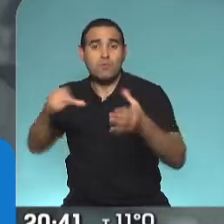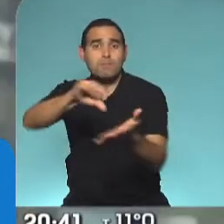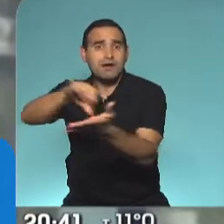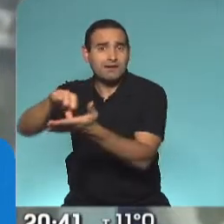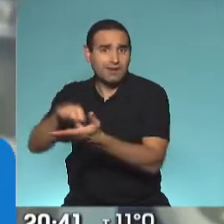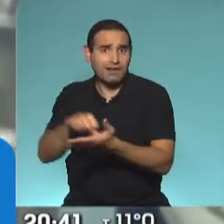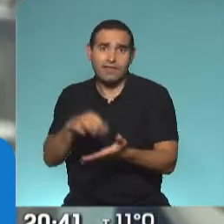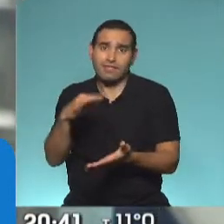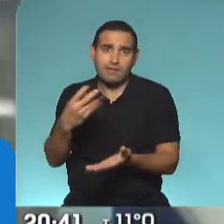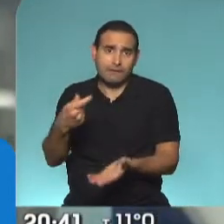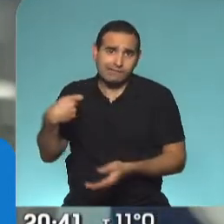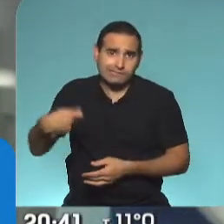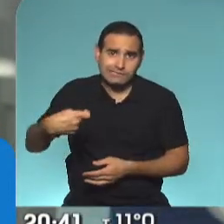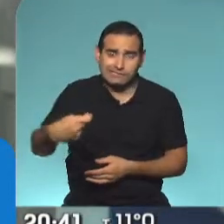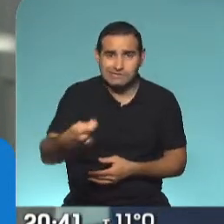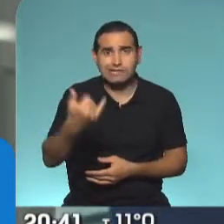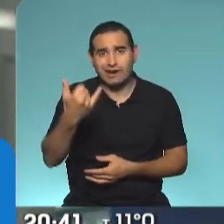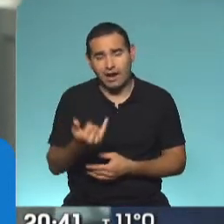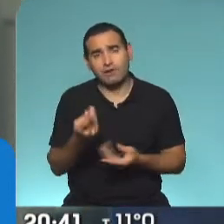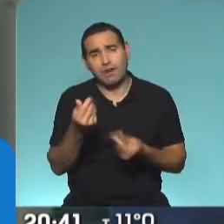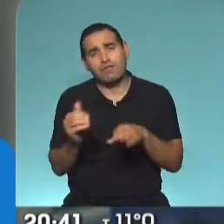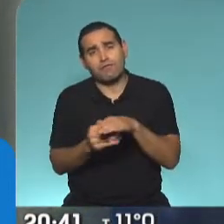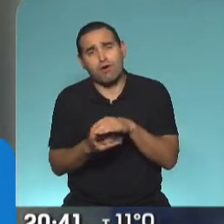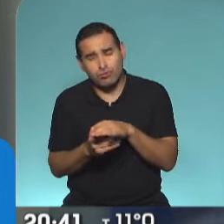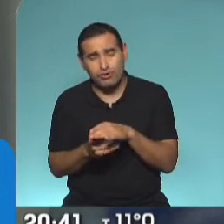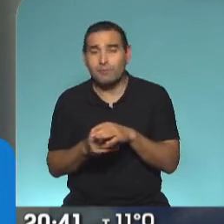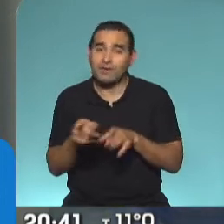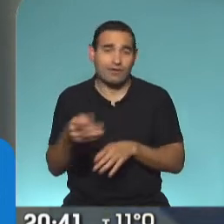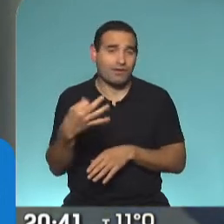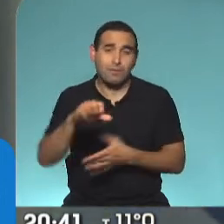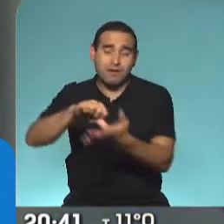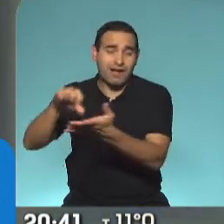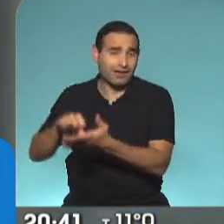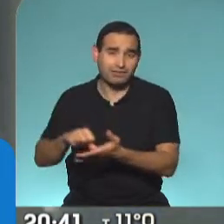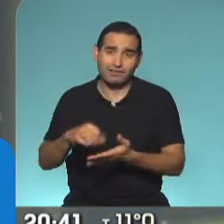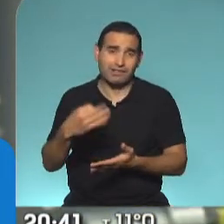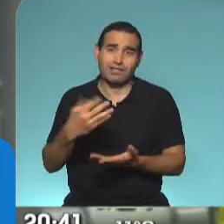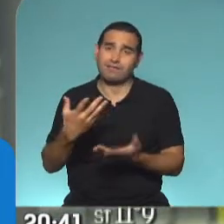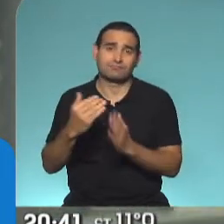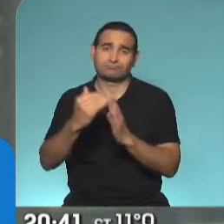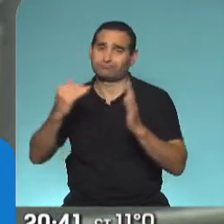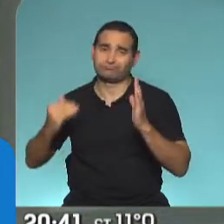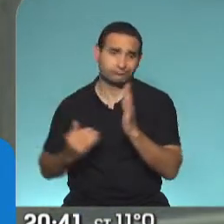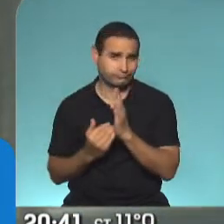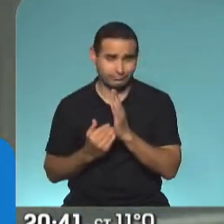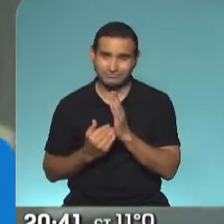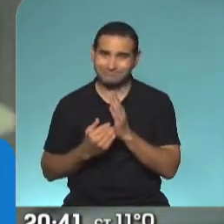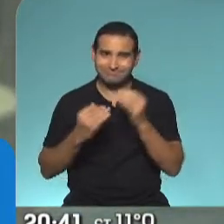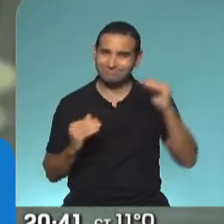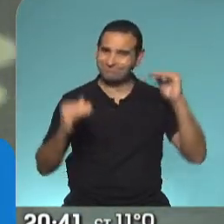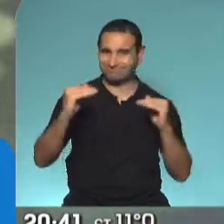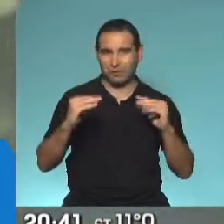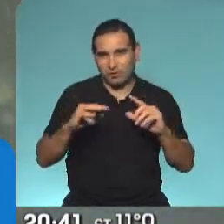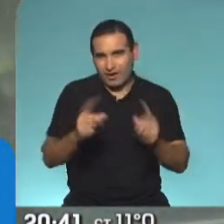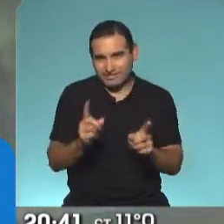que van a tener que financiarse a través de este fondo de vacunas que si van a tener que estar en el fondo digamos equitativo global pero realmente no va a ser tan